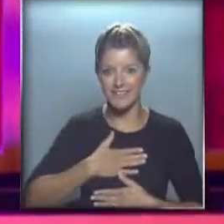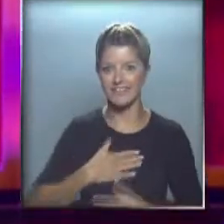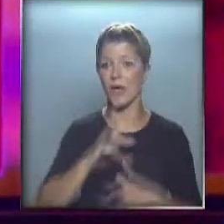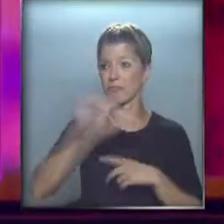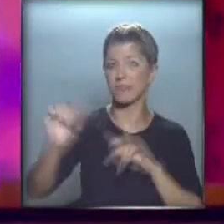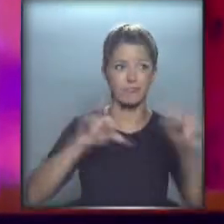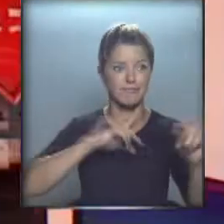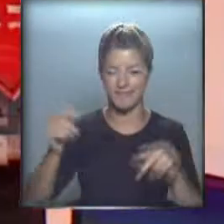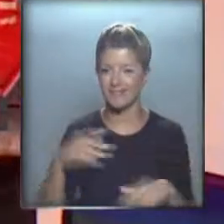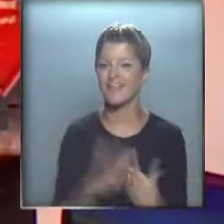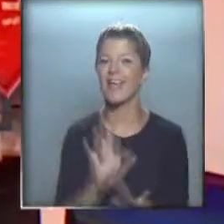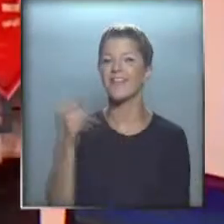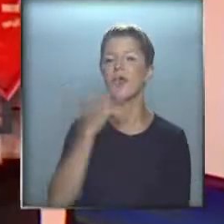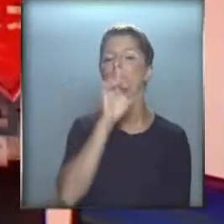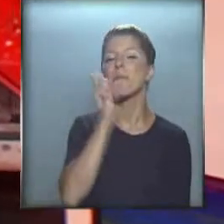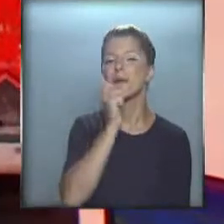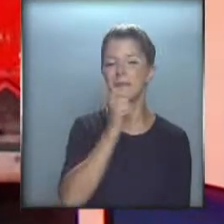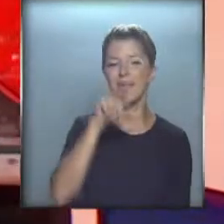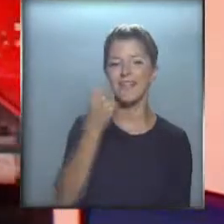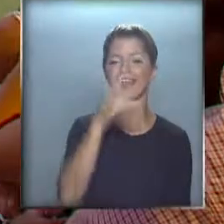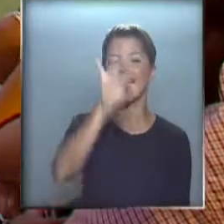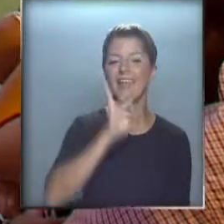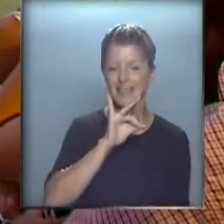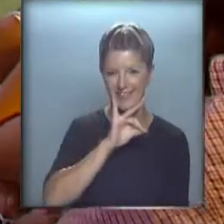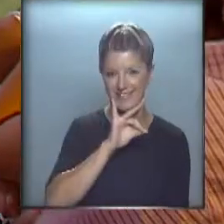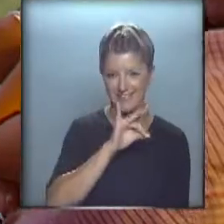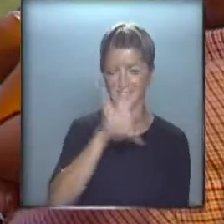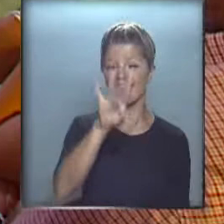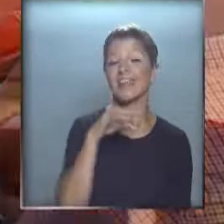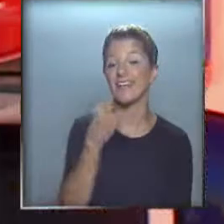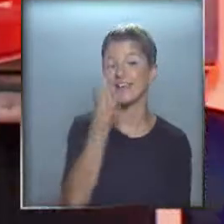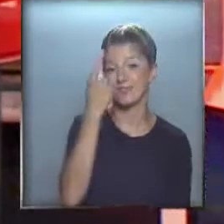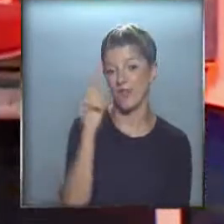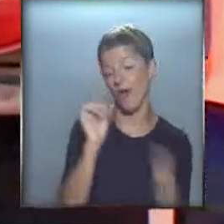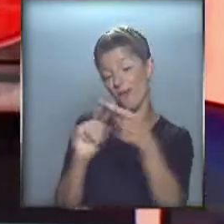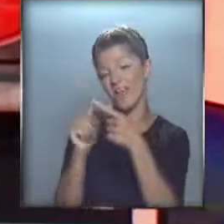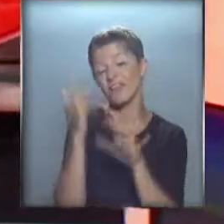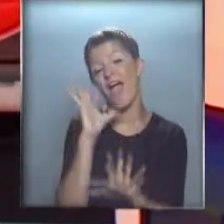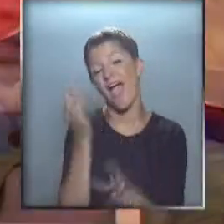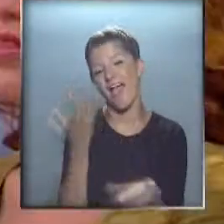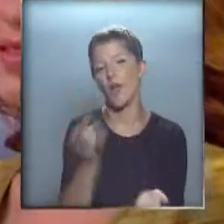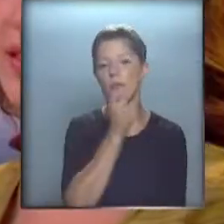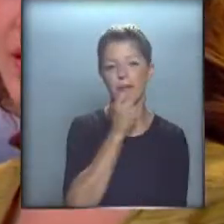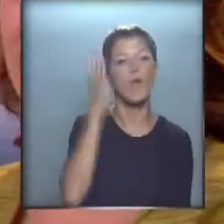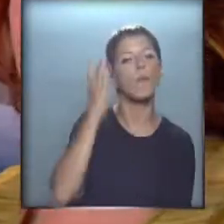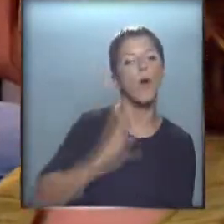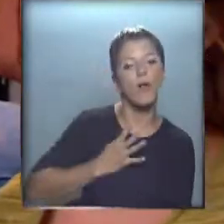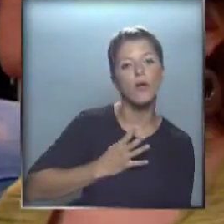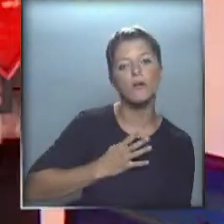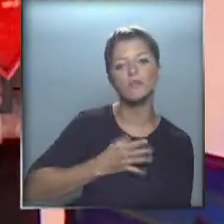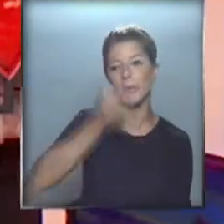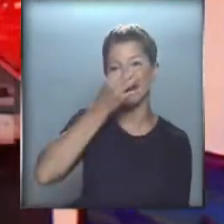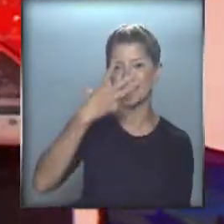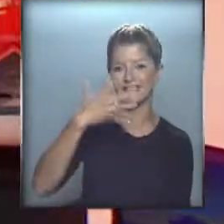igual tenés que elegir una. De a uno, tenés que elegir una compatibilidad, ¿no? Tipo, morocha,